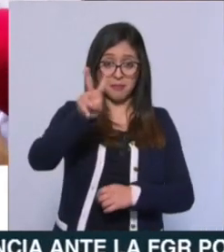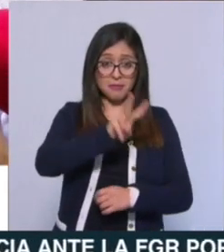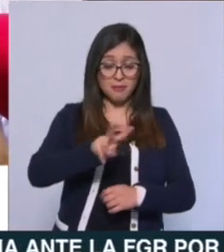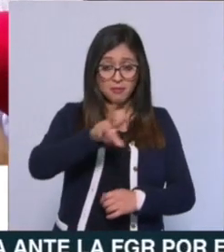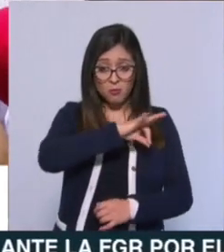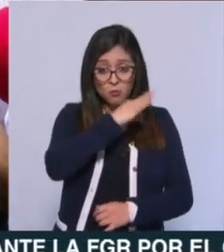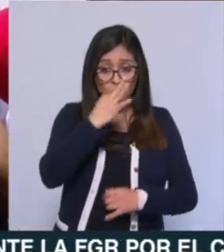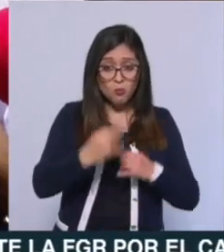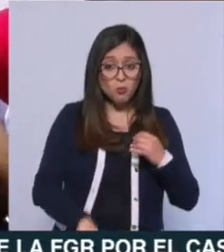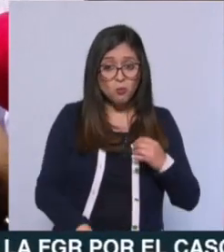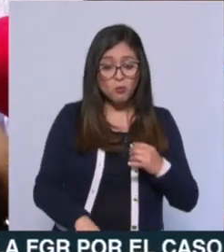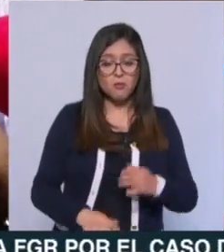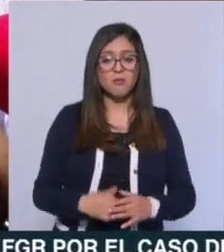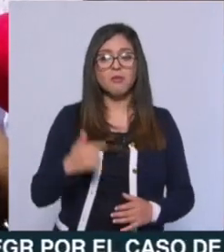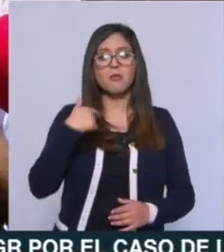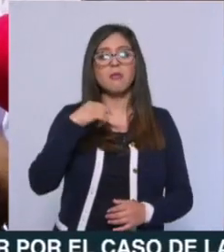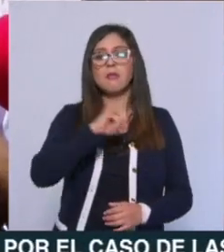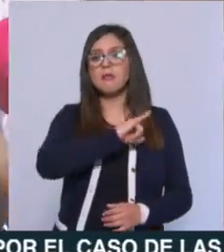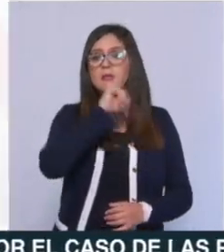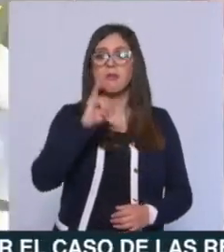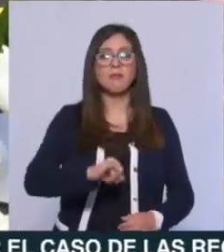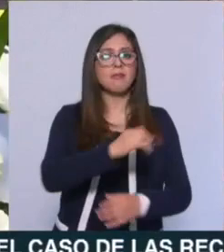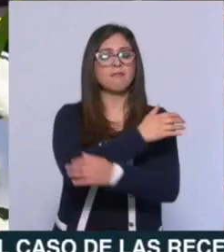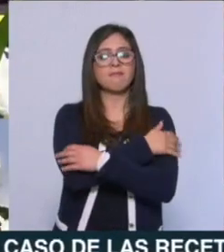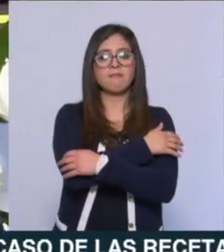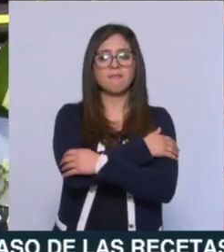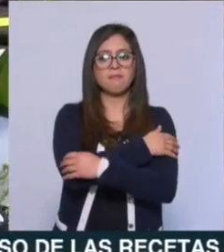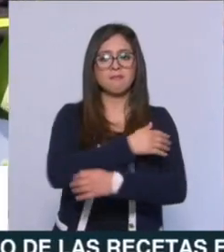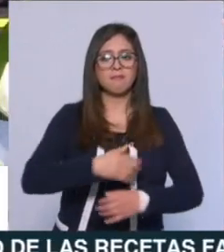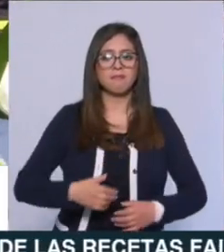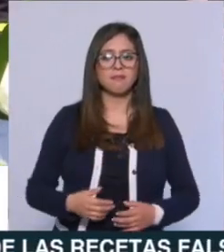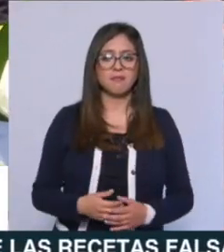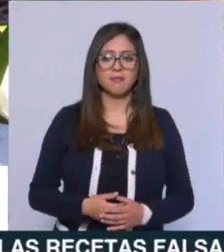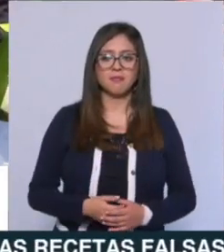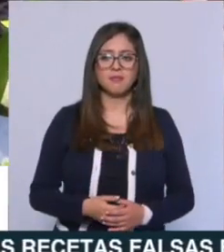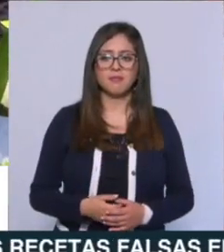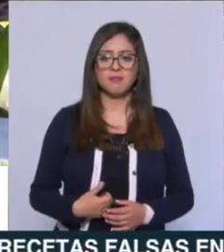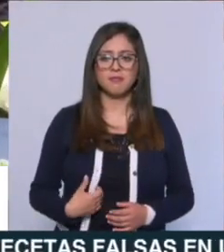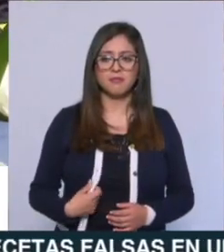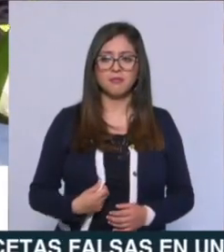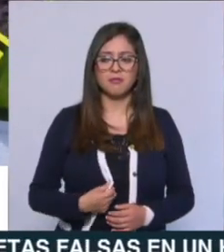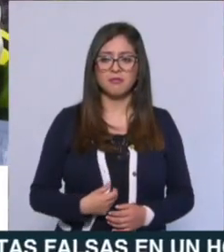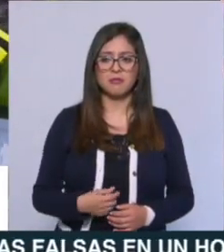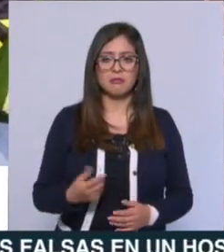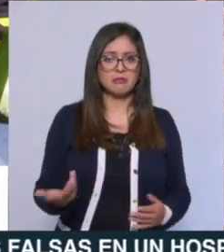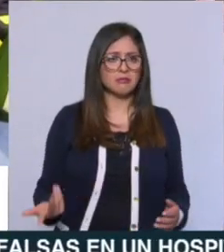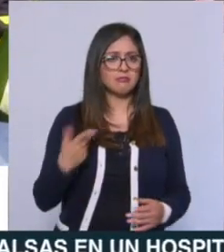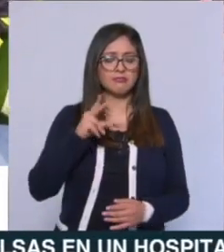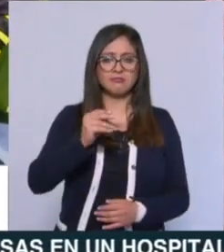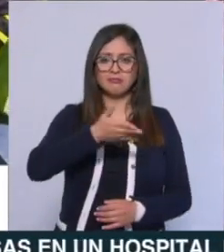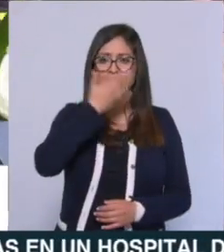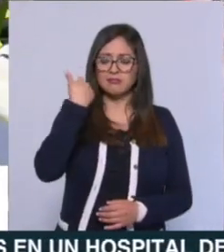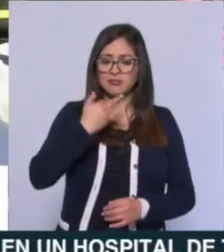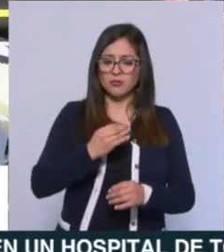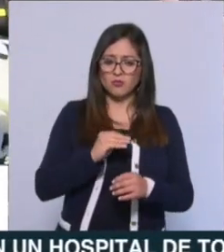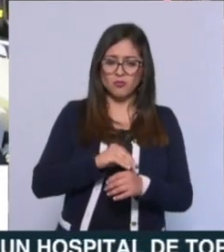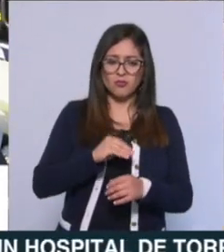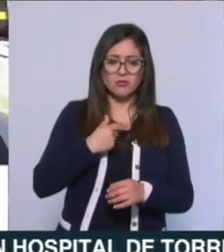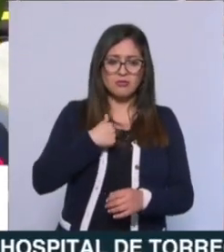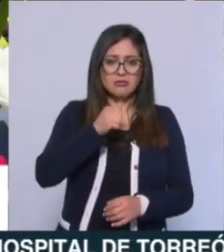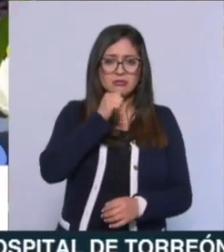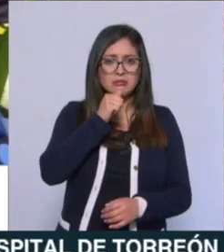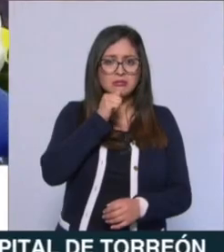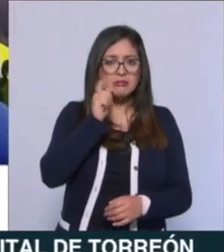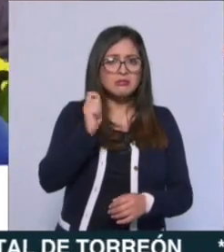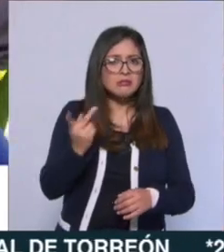ser la última vez que le iba a ver, no lo hubiera dejado ir. No sé, aún estoy desconcertada por lo que le pasó, porque era una niña muy